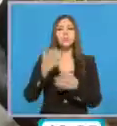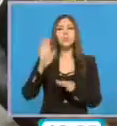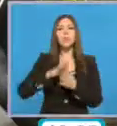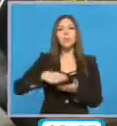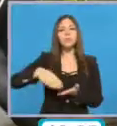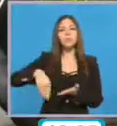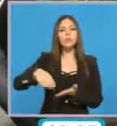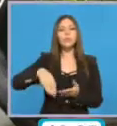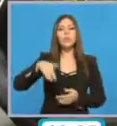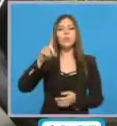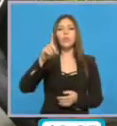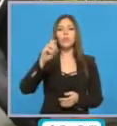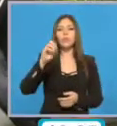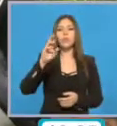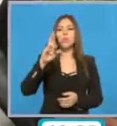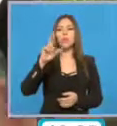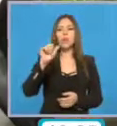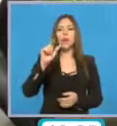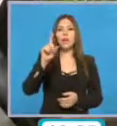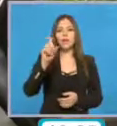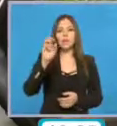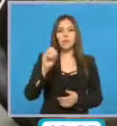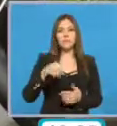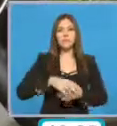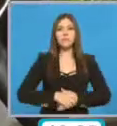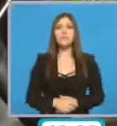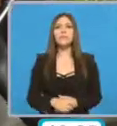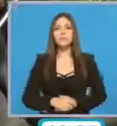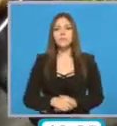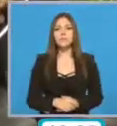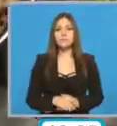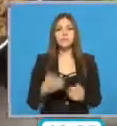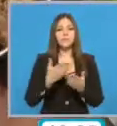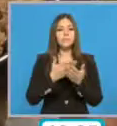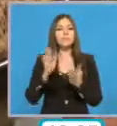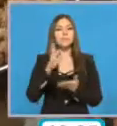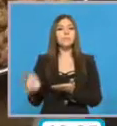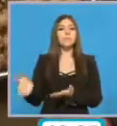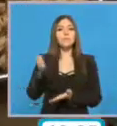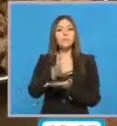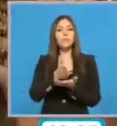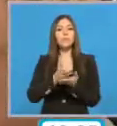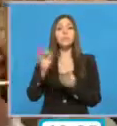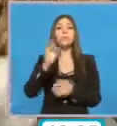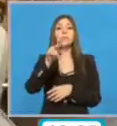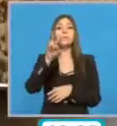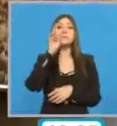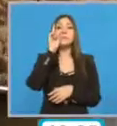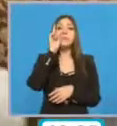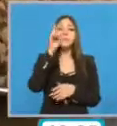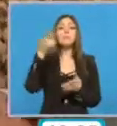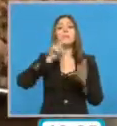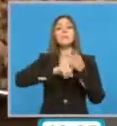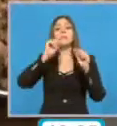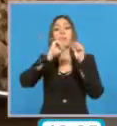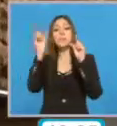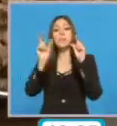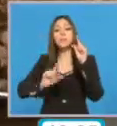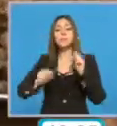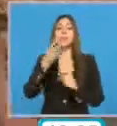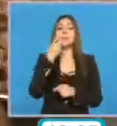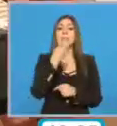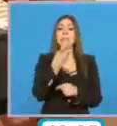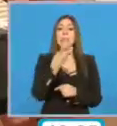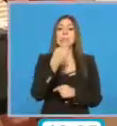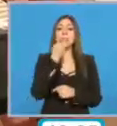dorado. cocidito, se hasta dan el color, cuenta, No, el color chef. cambia. A Dios ver, mío, pues vamos ahí está. armándolos entonces. Si nos están viendo en el interior de la República, créanme que